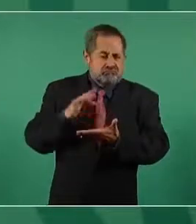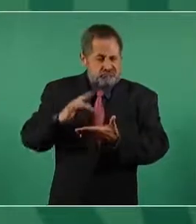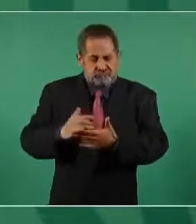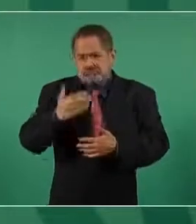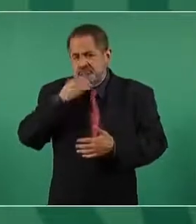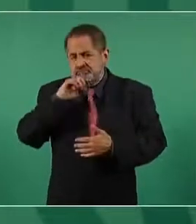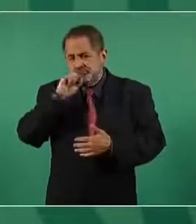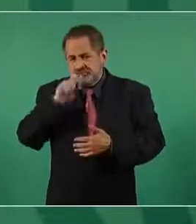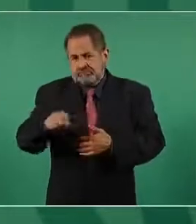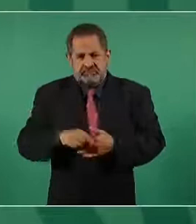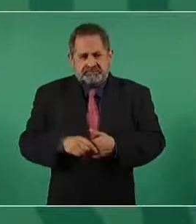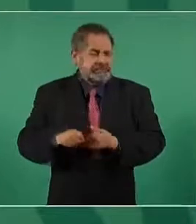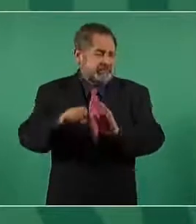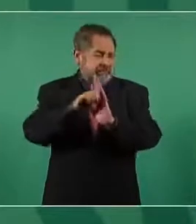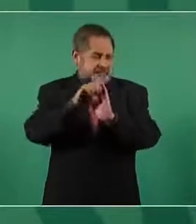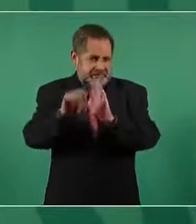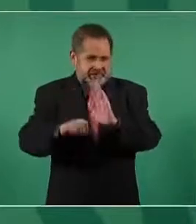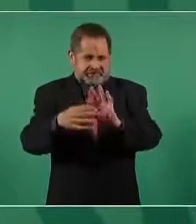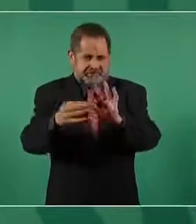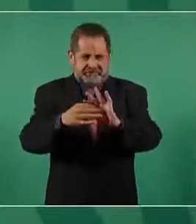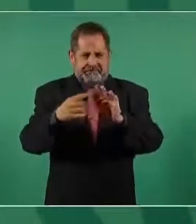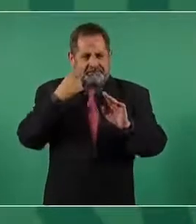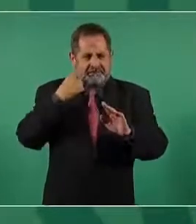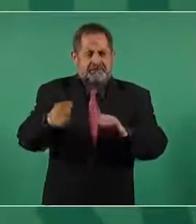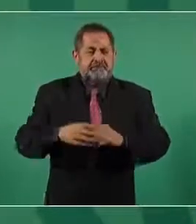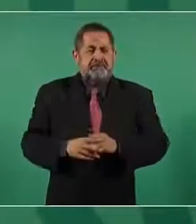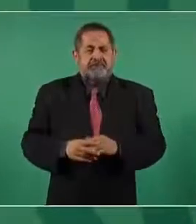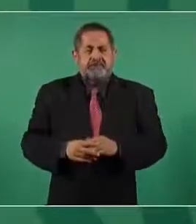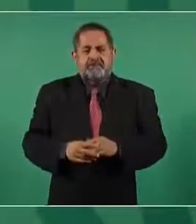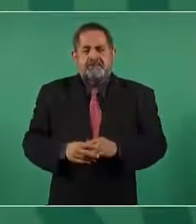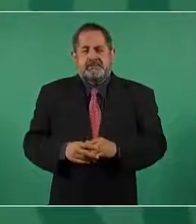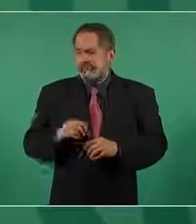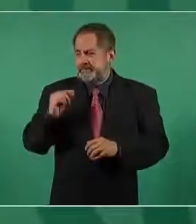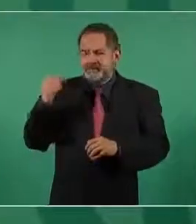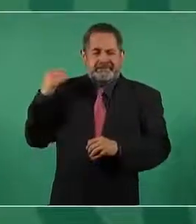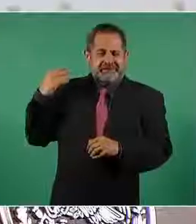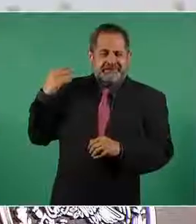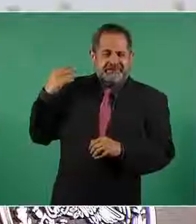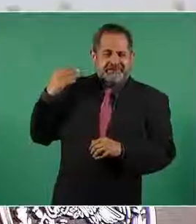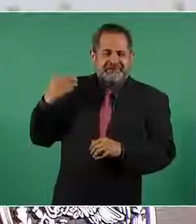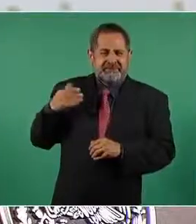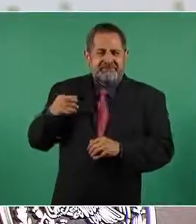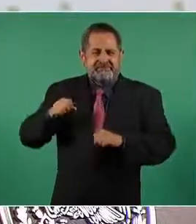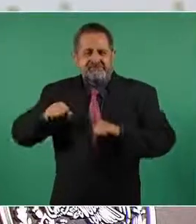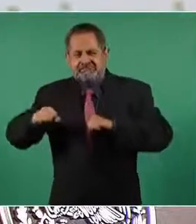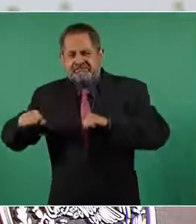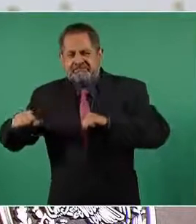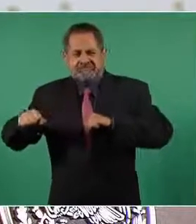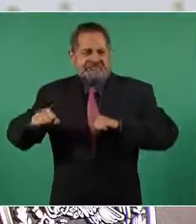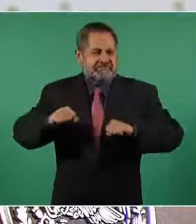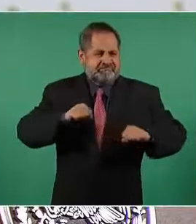para ejemplificar. Ahora, con el temblor,